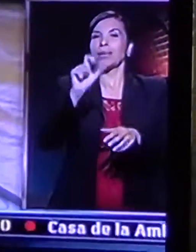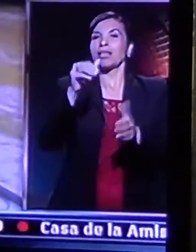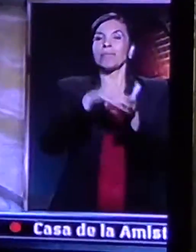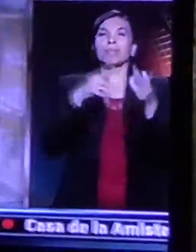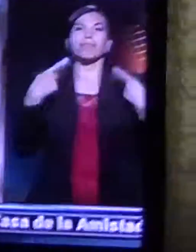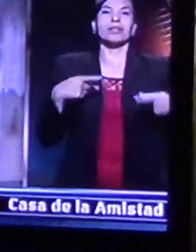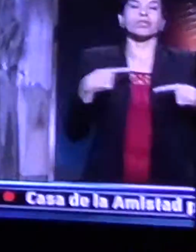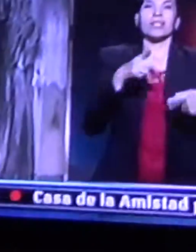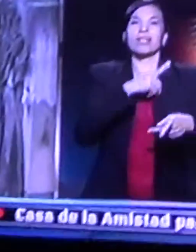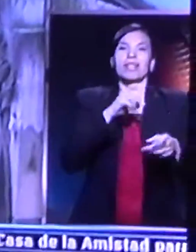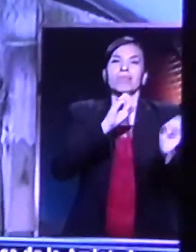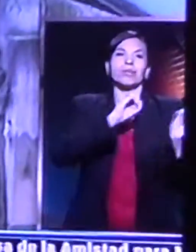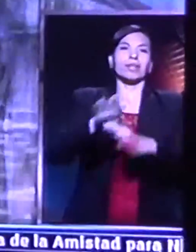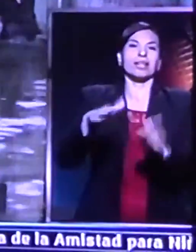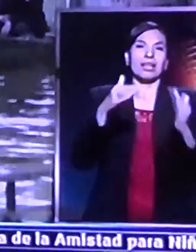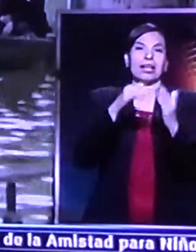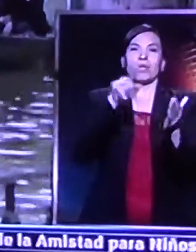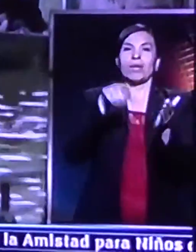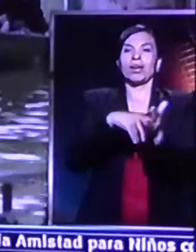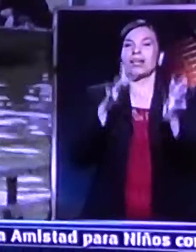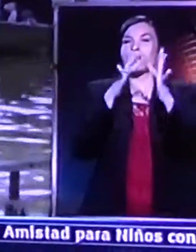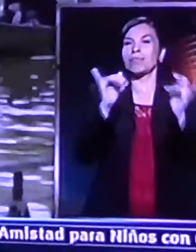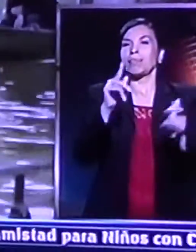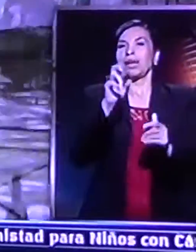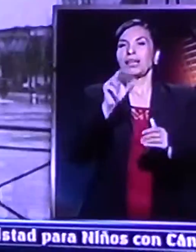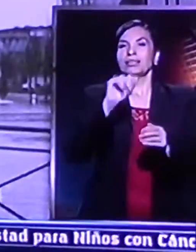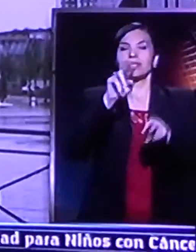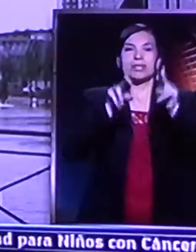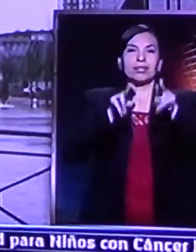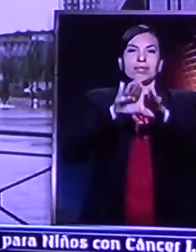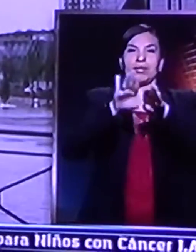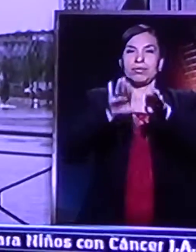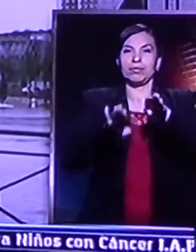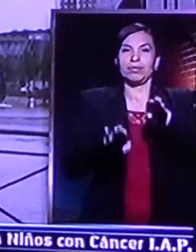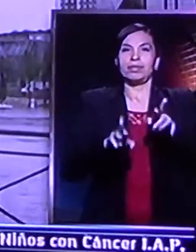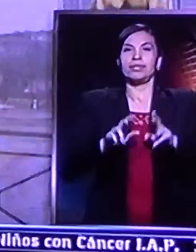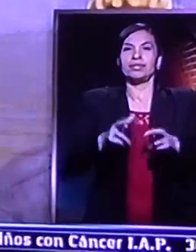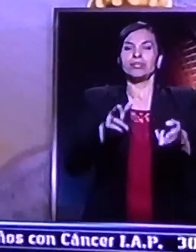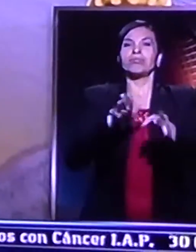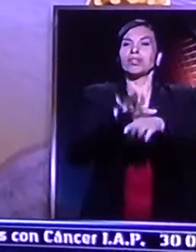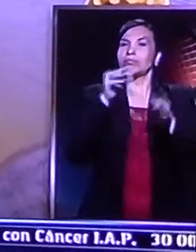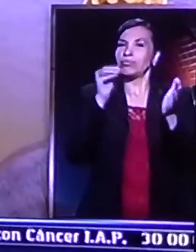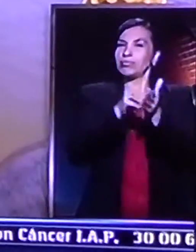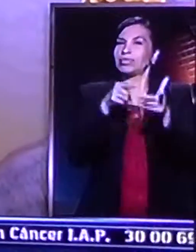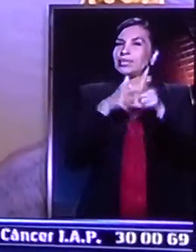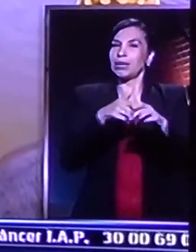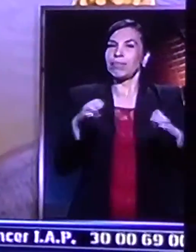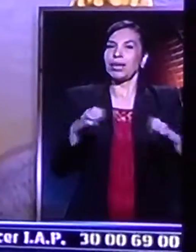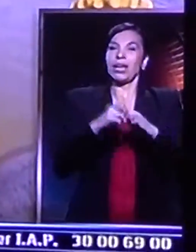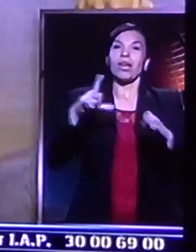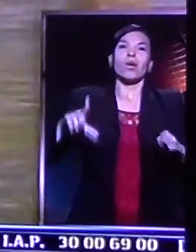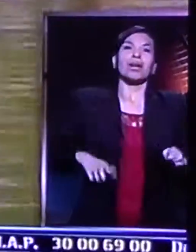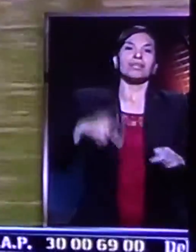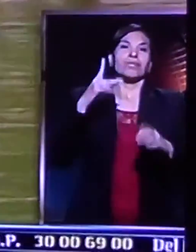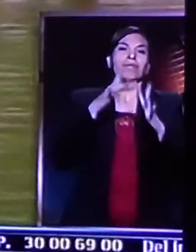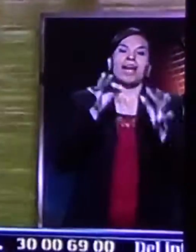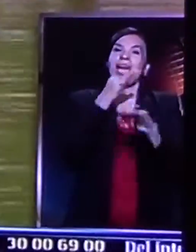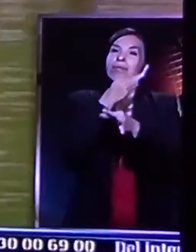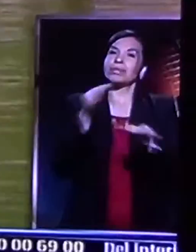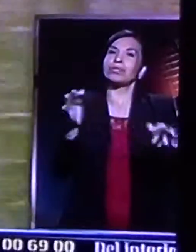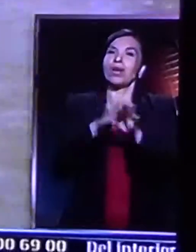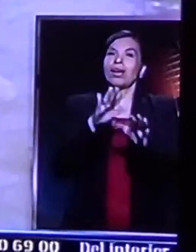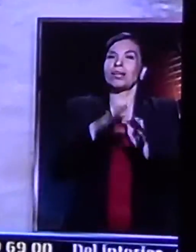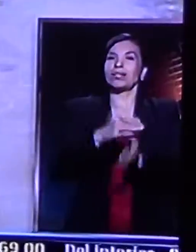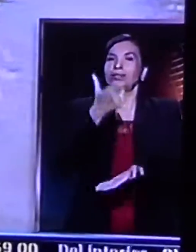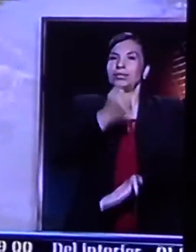personas tuvieron que abandonar sus hogares en París. Hoy bajaron los niveles del Sena, pero continúa la emergencia. El gobierno francés anunció un